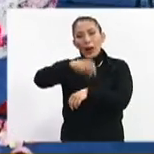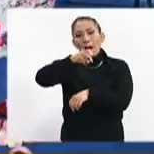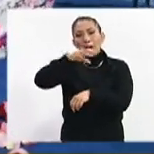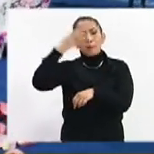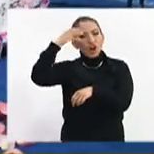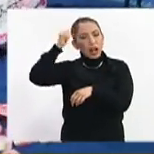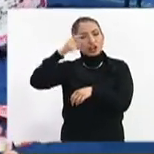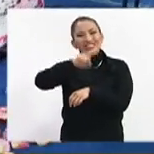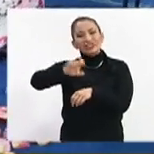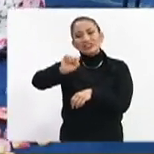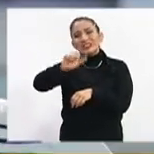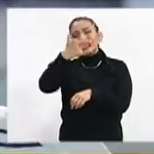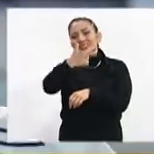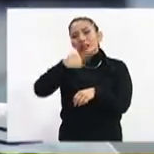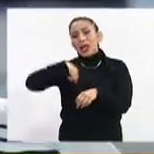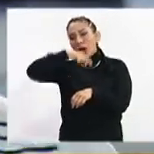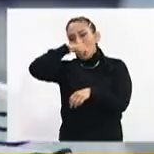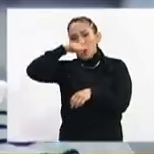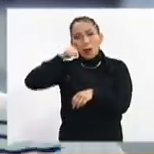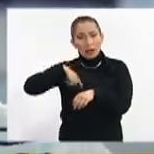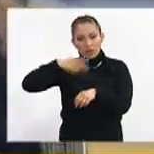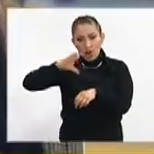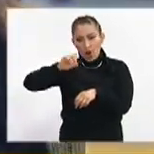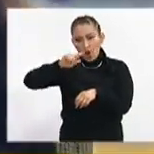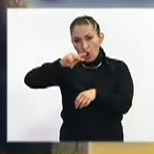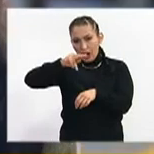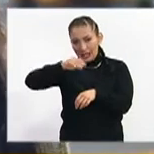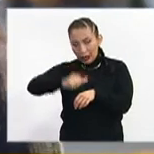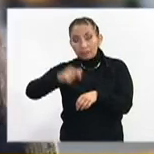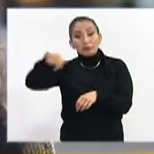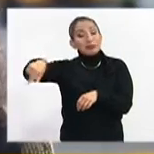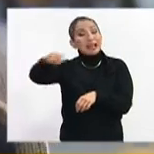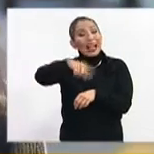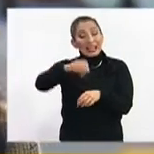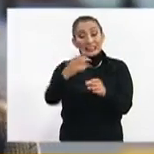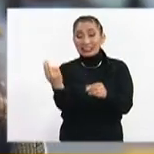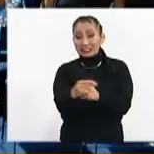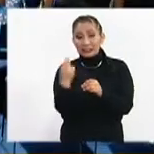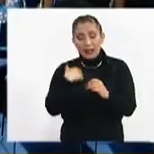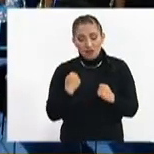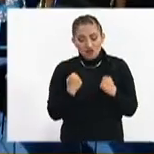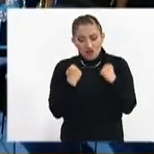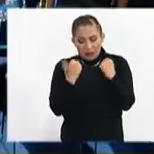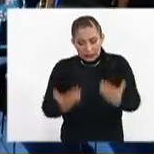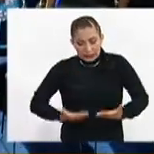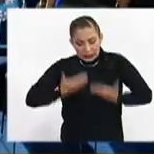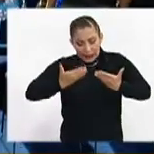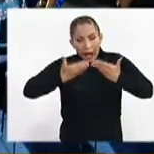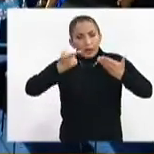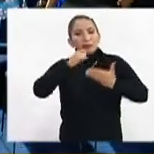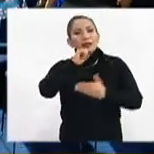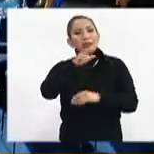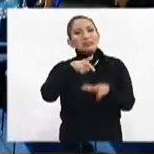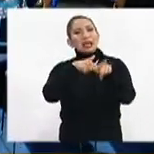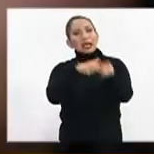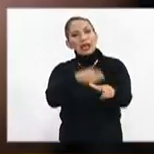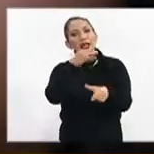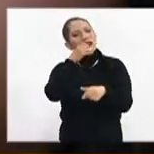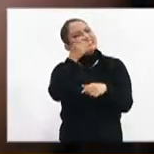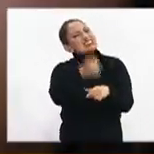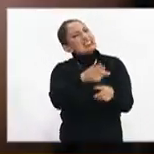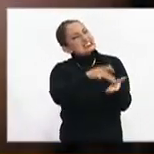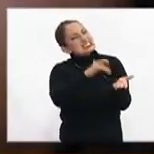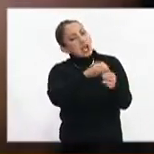número 67 en la Colonia Juárez. En estos días será necesario recuperar fuerza y ánimo, así como mantenerse